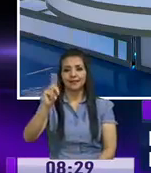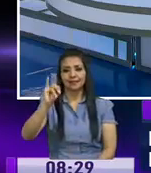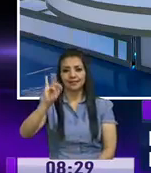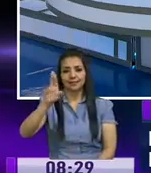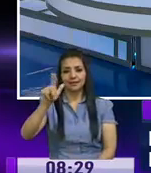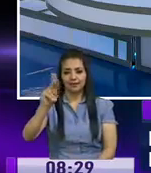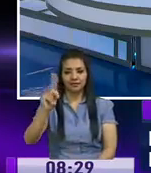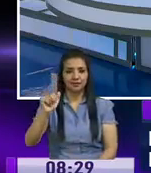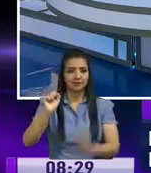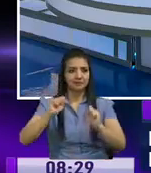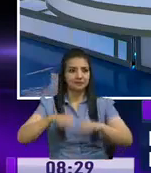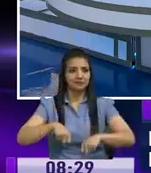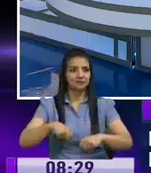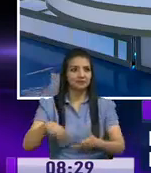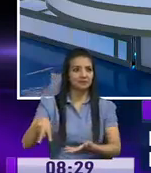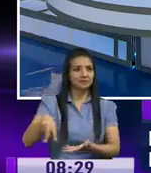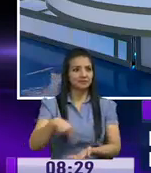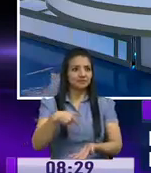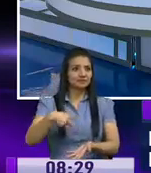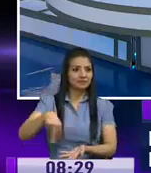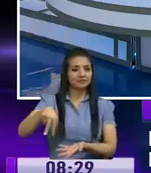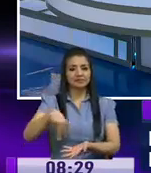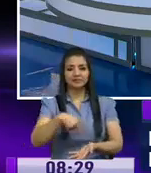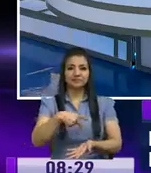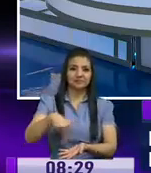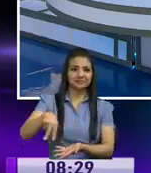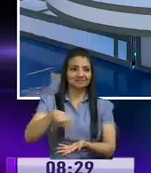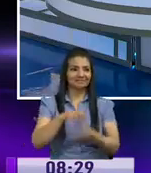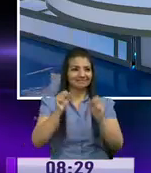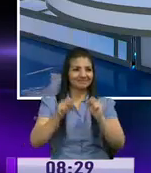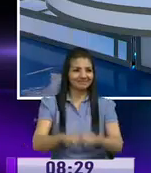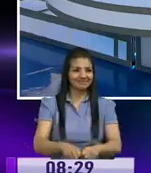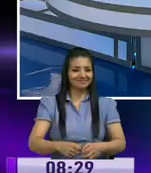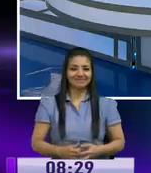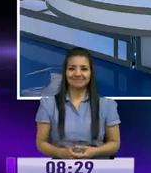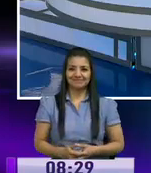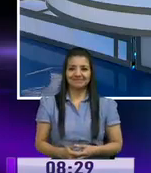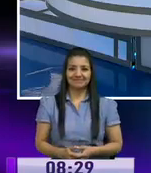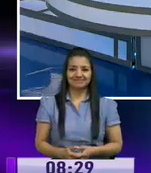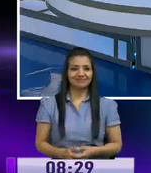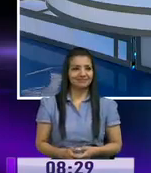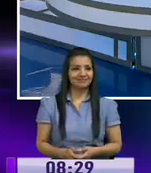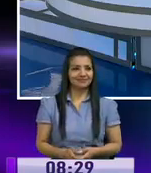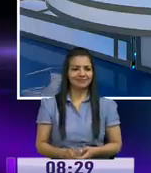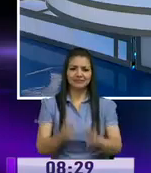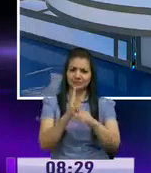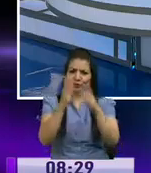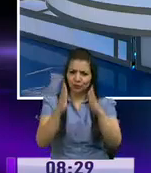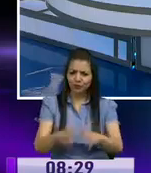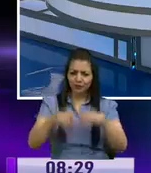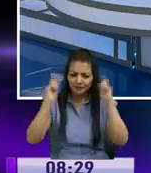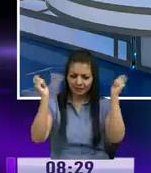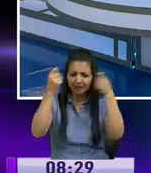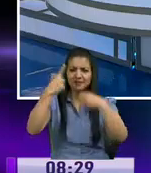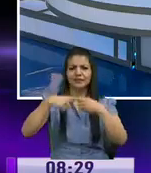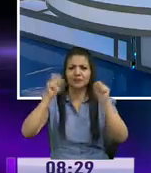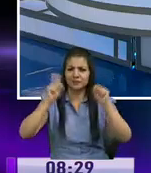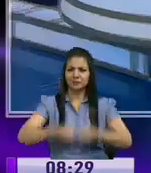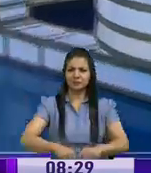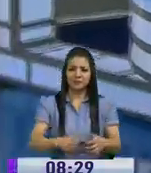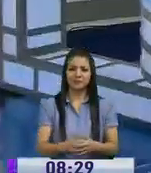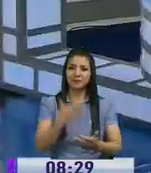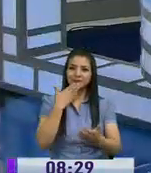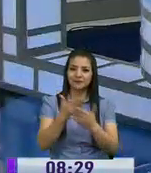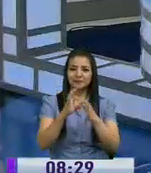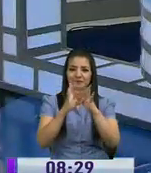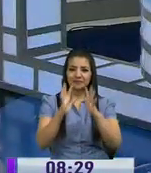en la Vicentina. ¡Qué lindo! Eso. Echemos pasos. ¡Bajamia! ¡Ponga fiestas de Quito! ¡Gracias, Sofi!